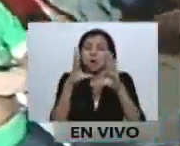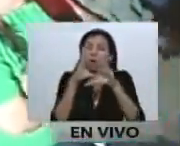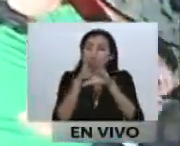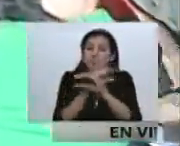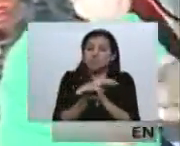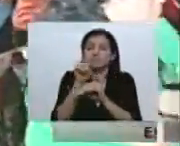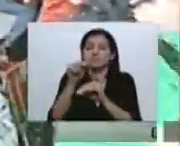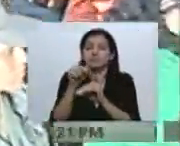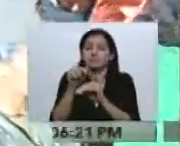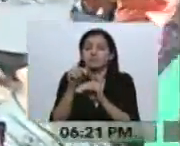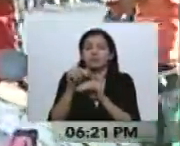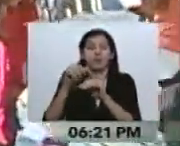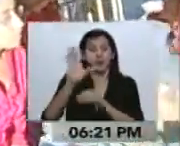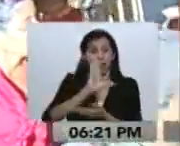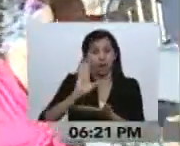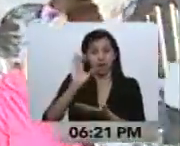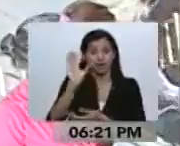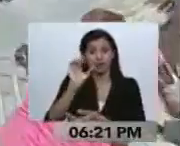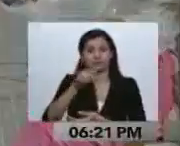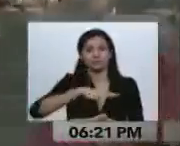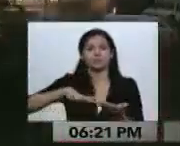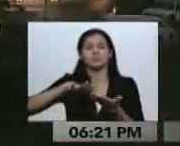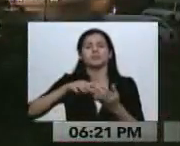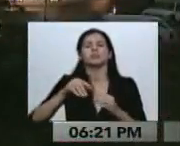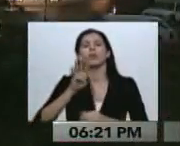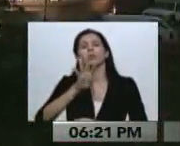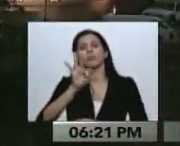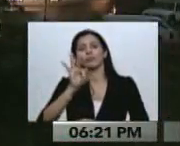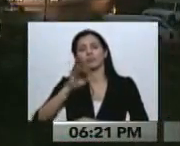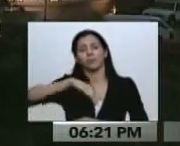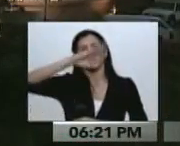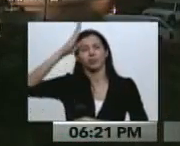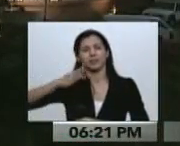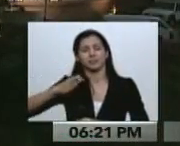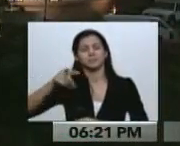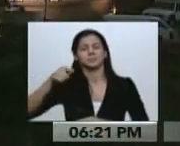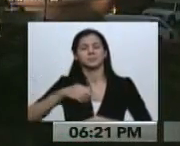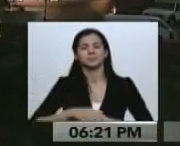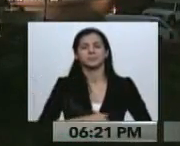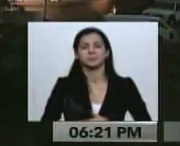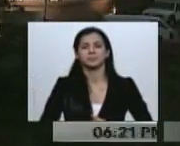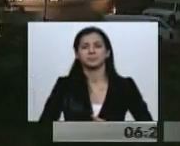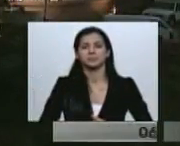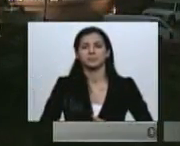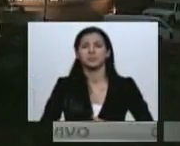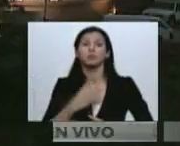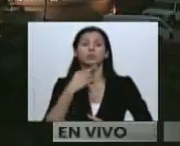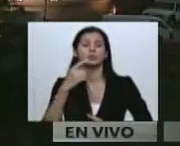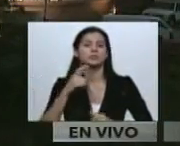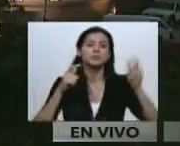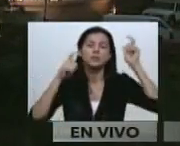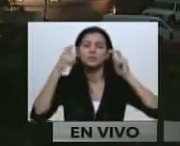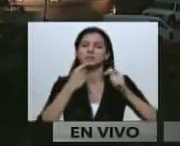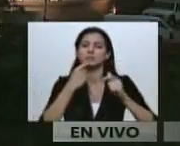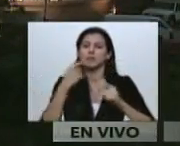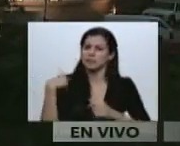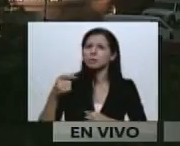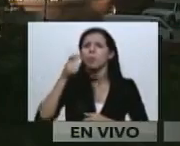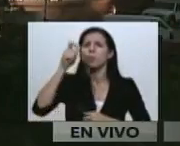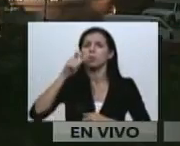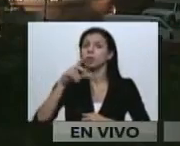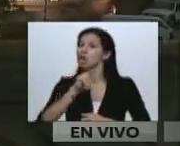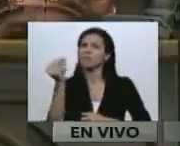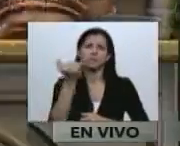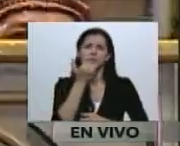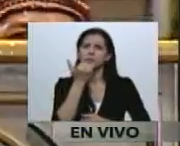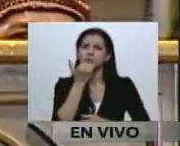la ciudad de Caracas, en el cuartel de la montaña. Que nadie se equivoque. Hoy tenemos pueblo, que nadie se equivoque.